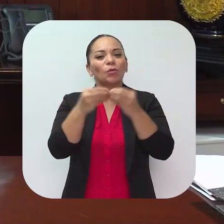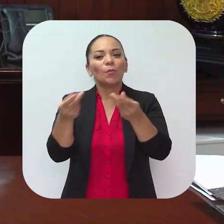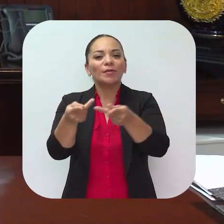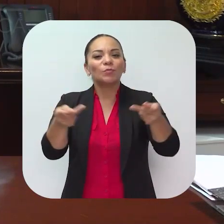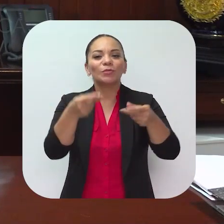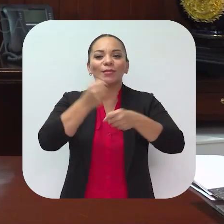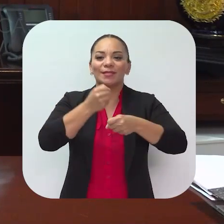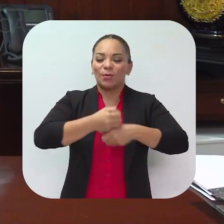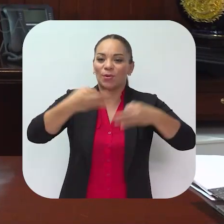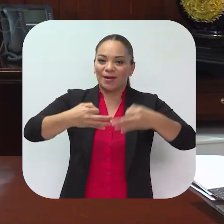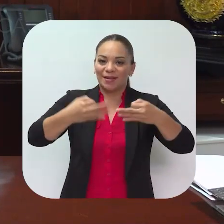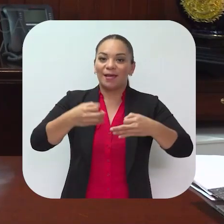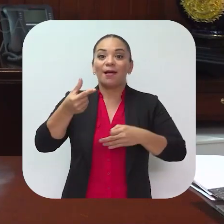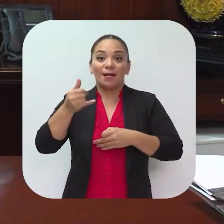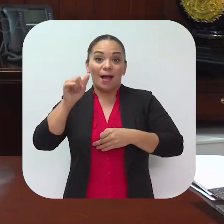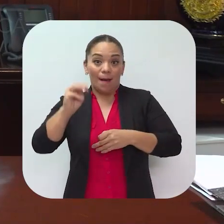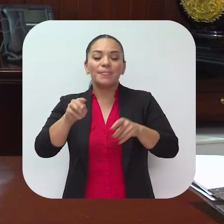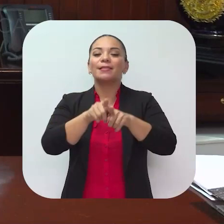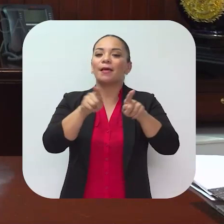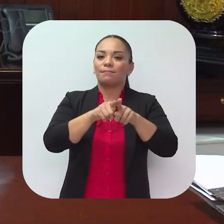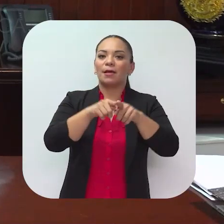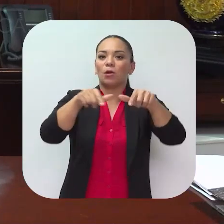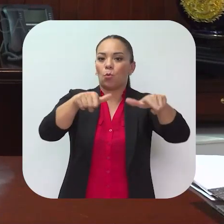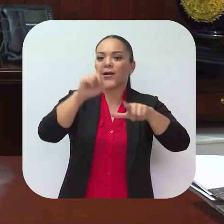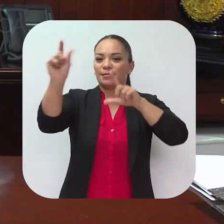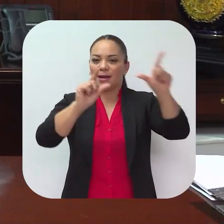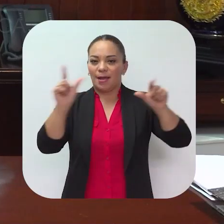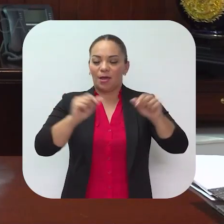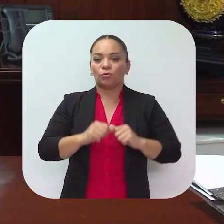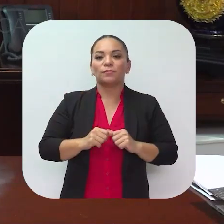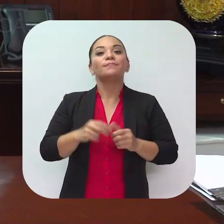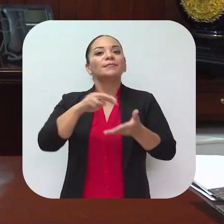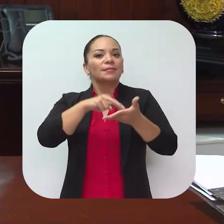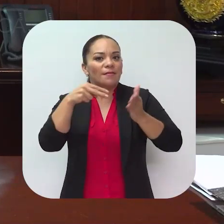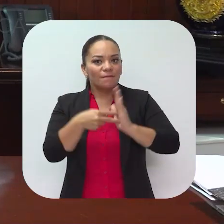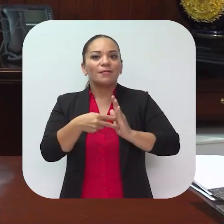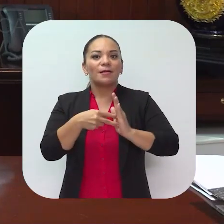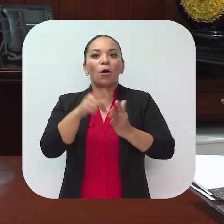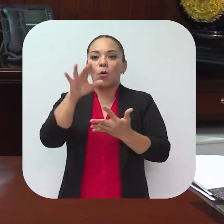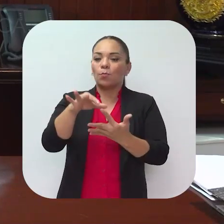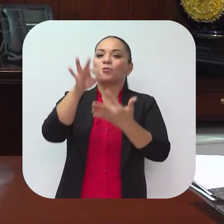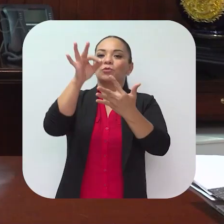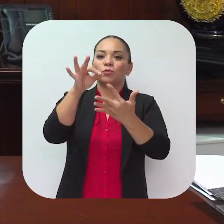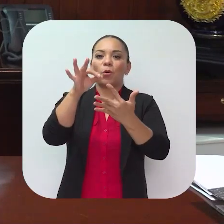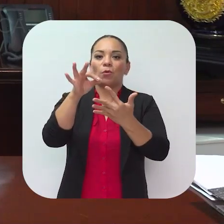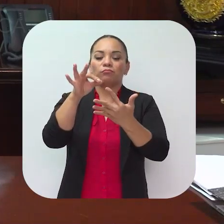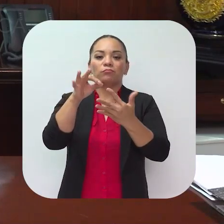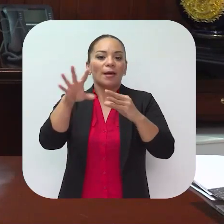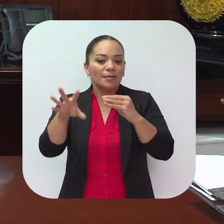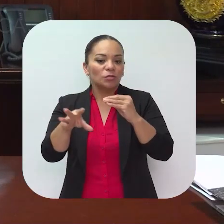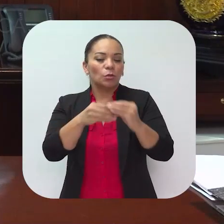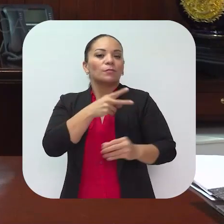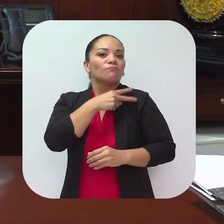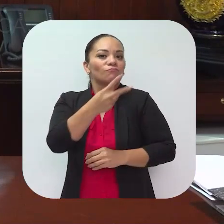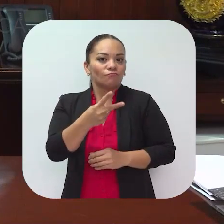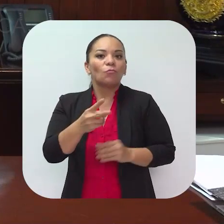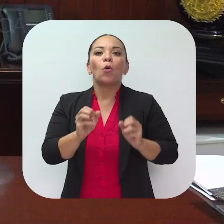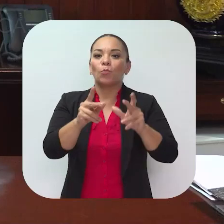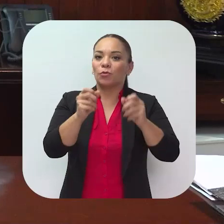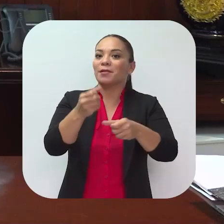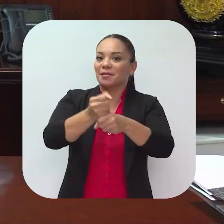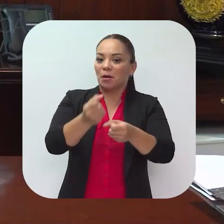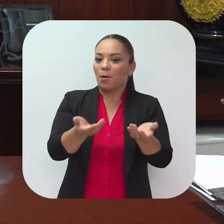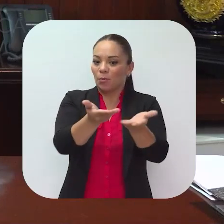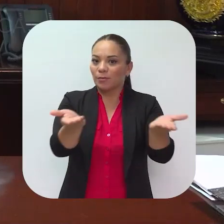generando con esto más empleo de calidad en la GAM y en zonas rurales. Se trata de una alternativa adicional y voluntaria que